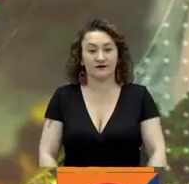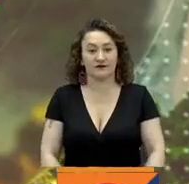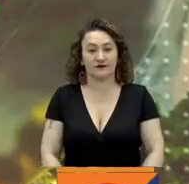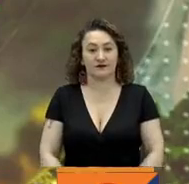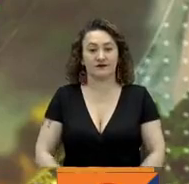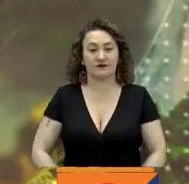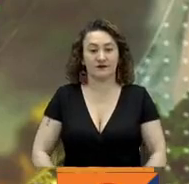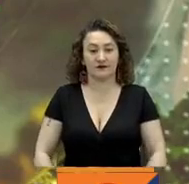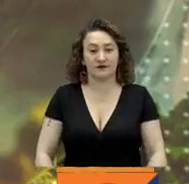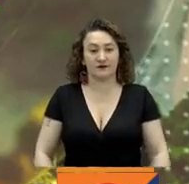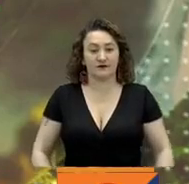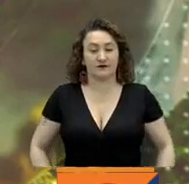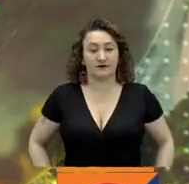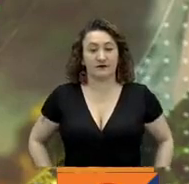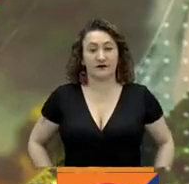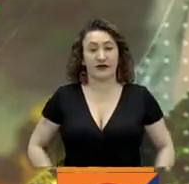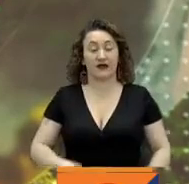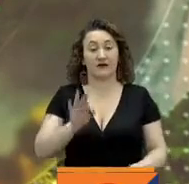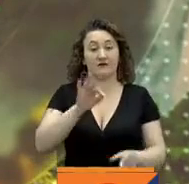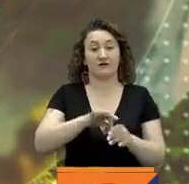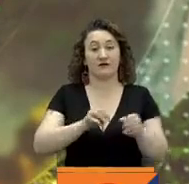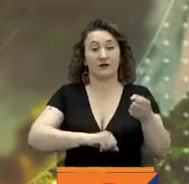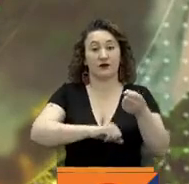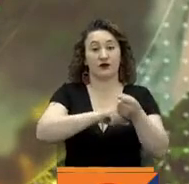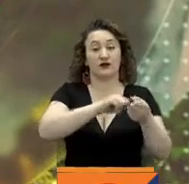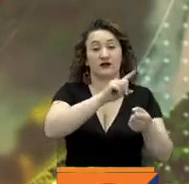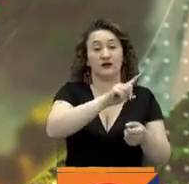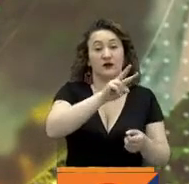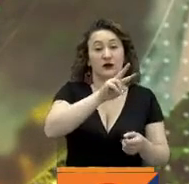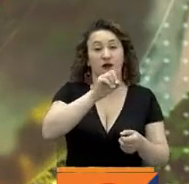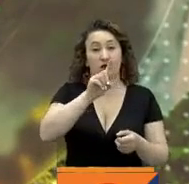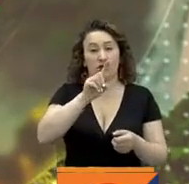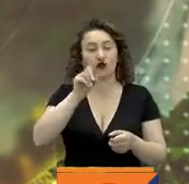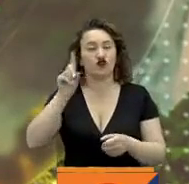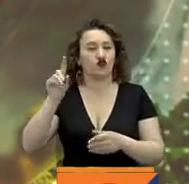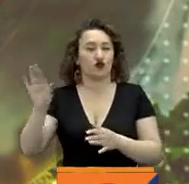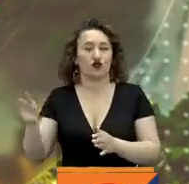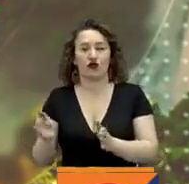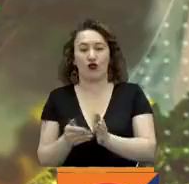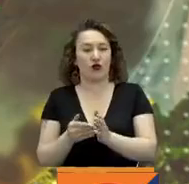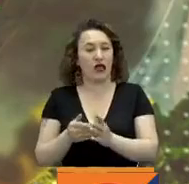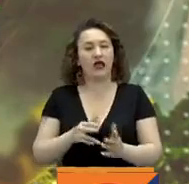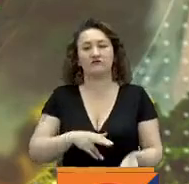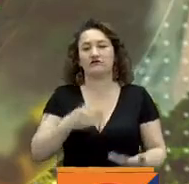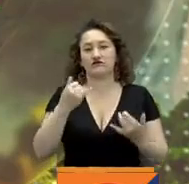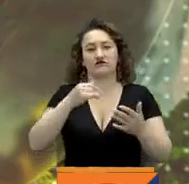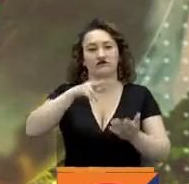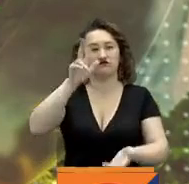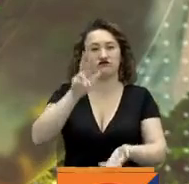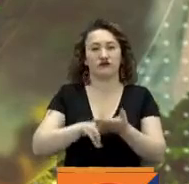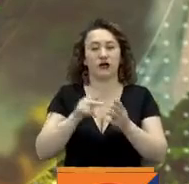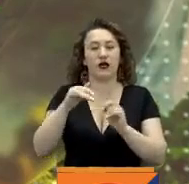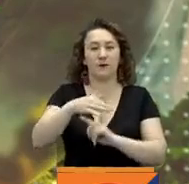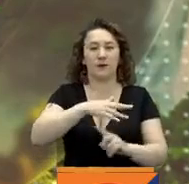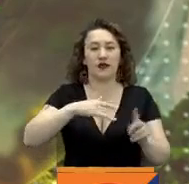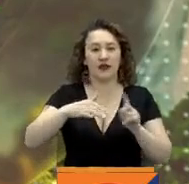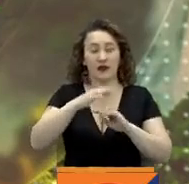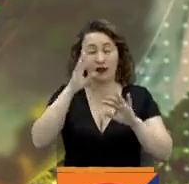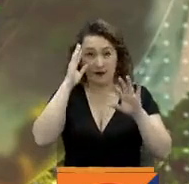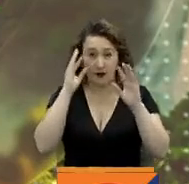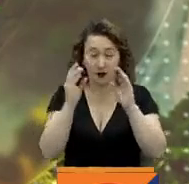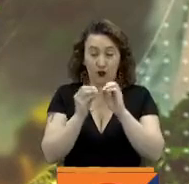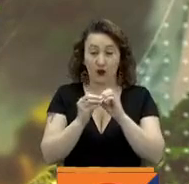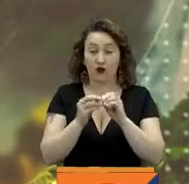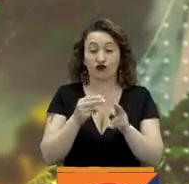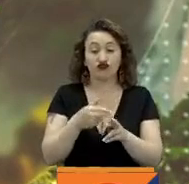Y con 121 votos a favor y uno en contra, fue ratificado el acuerdo ambiental de Escazú, que queda a pocos pasos